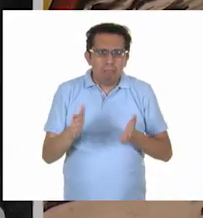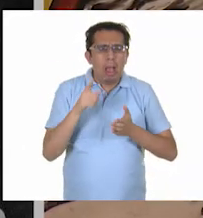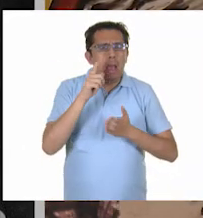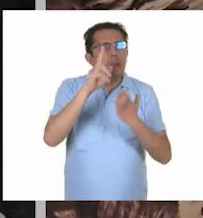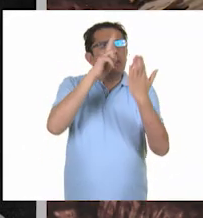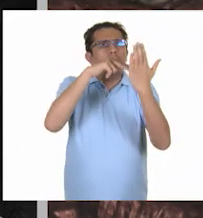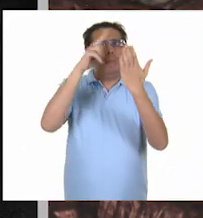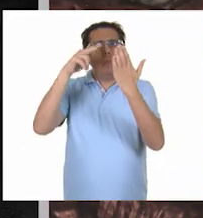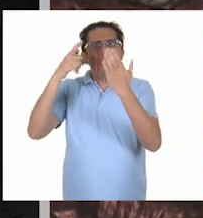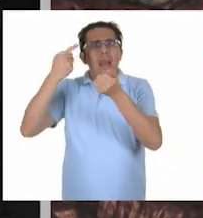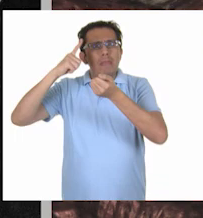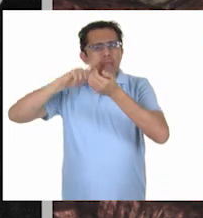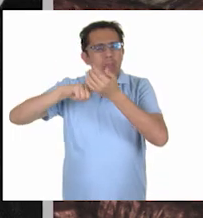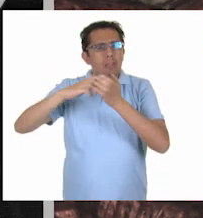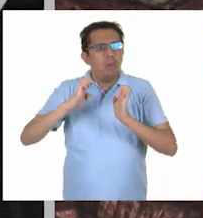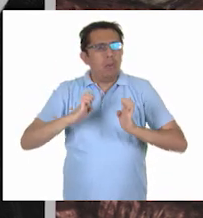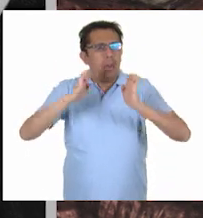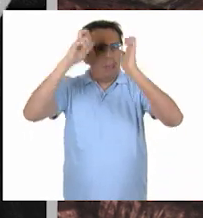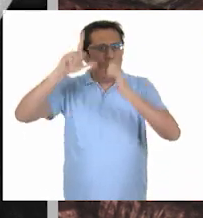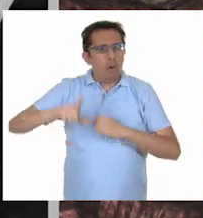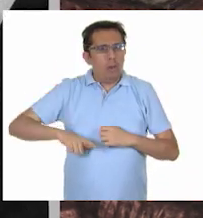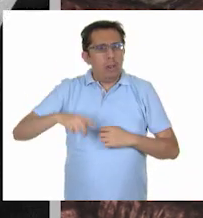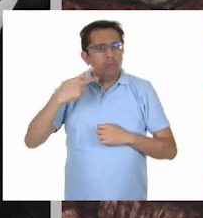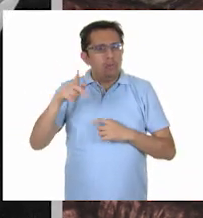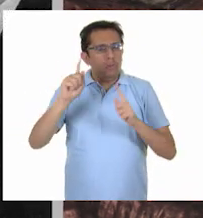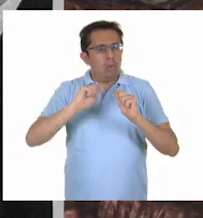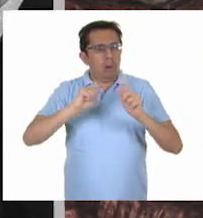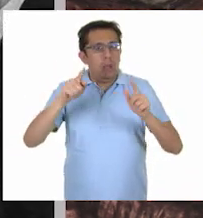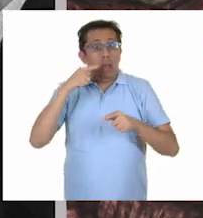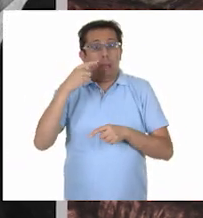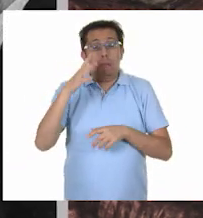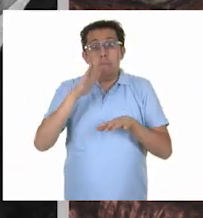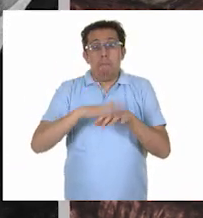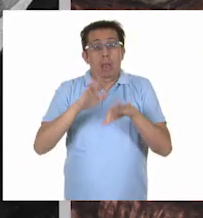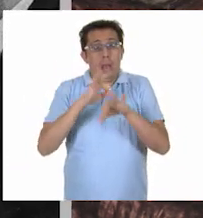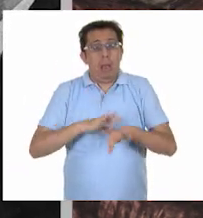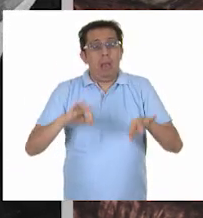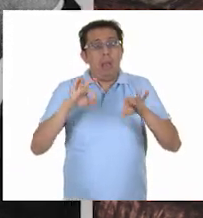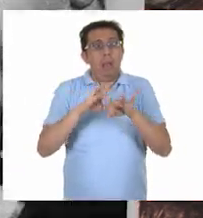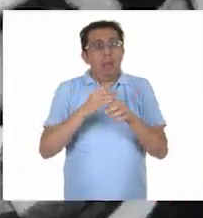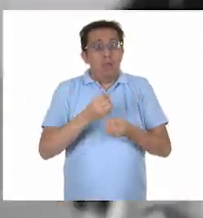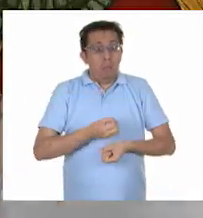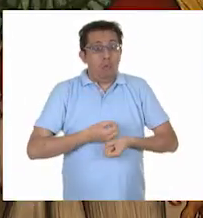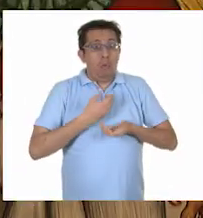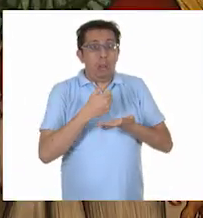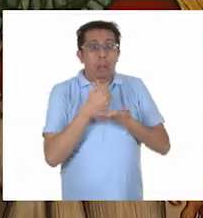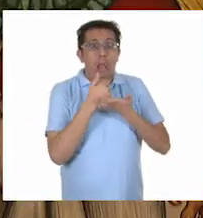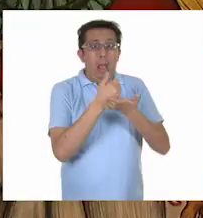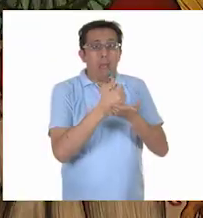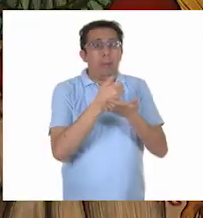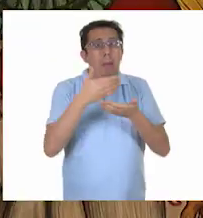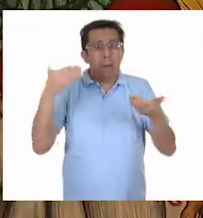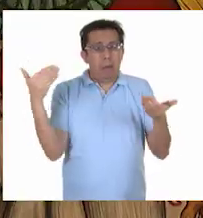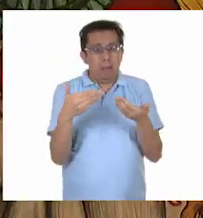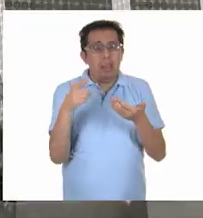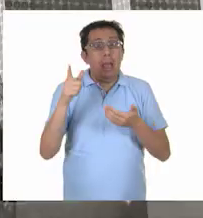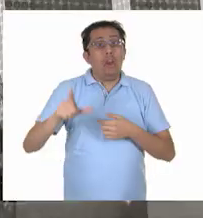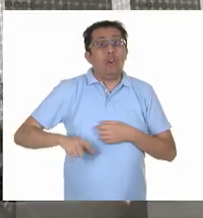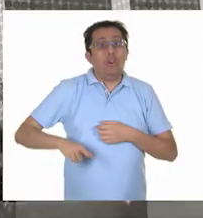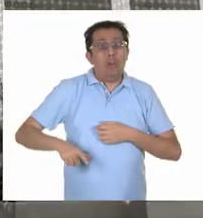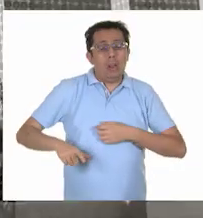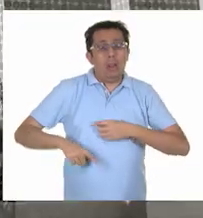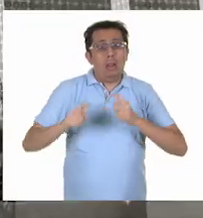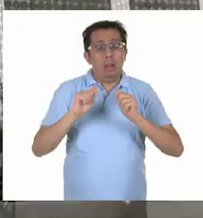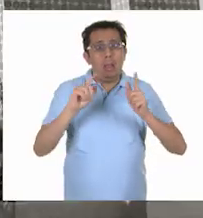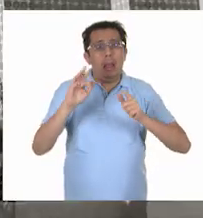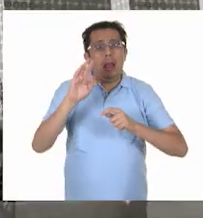de Tlaxcala, su obra magna. El poeta acercó al pintor con el entonces gobernador de Tlaxcala, Felipe